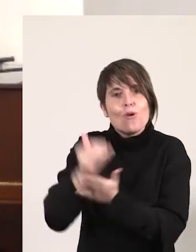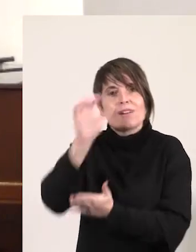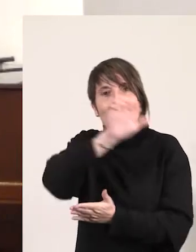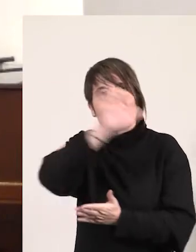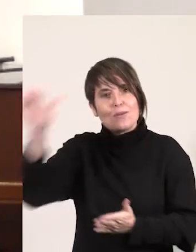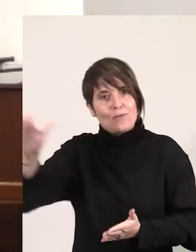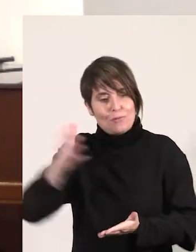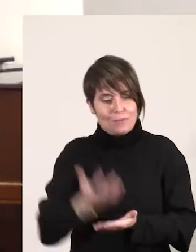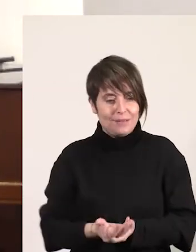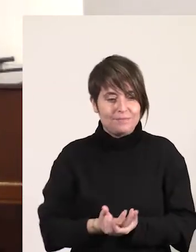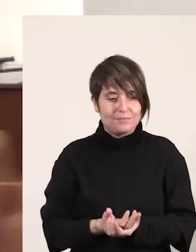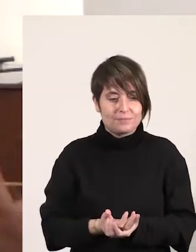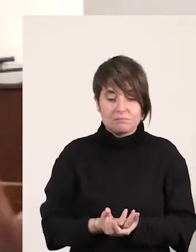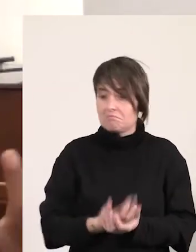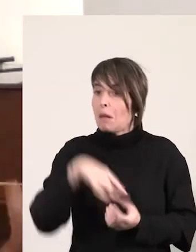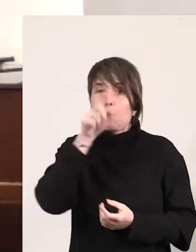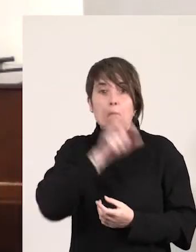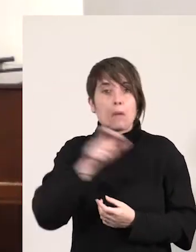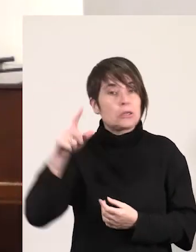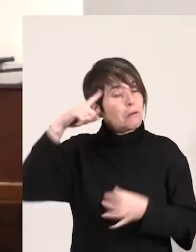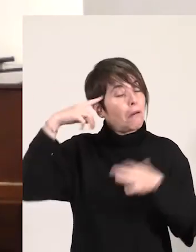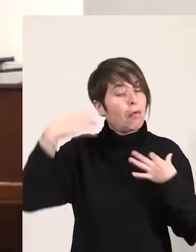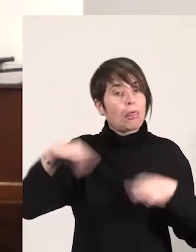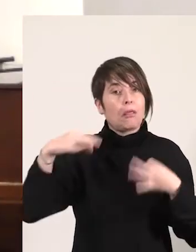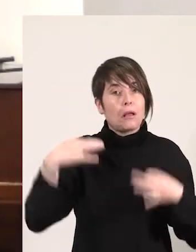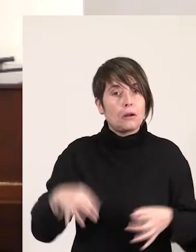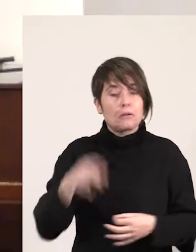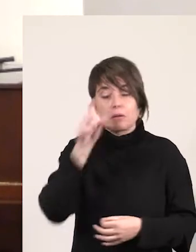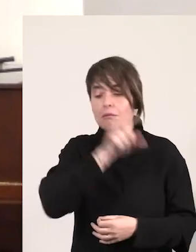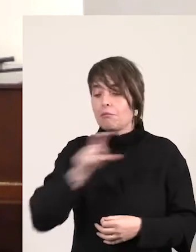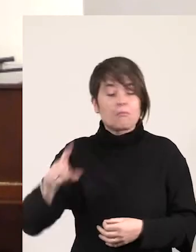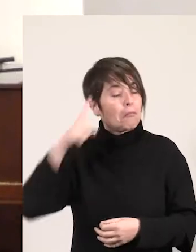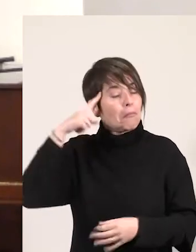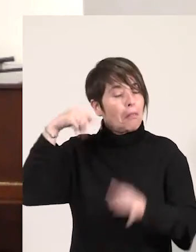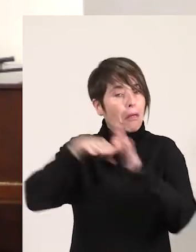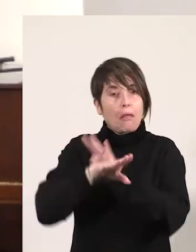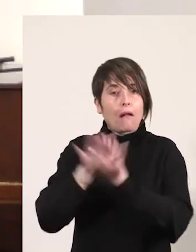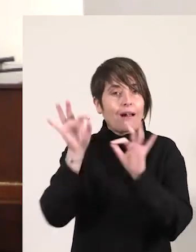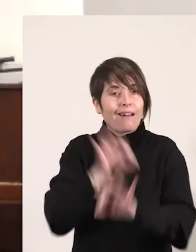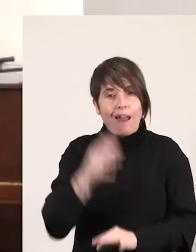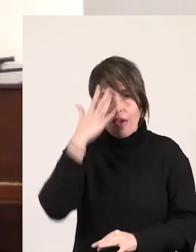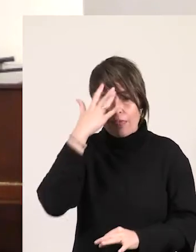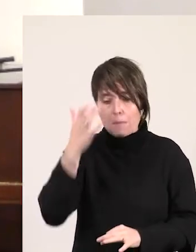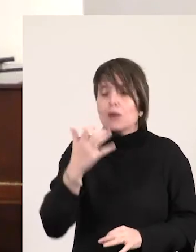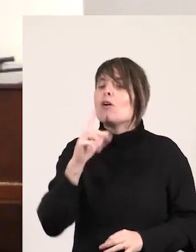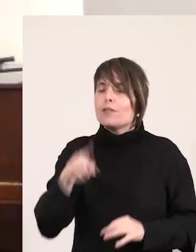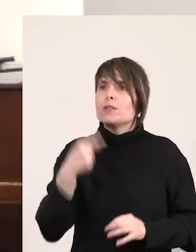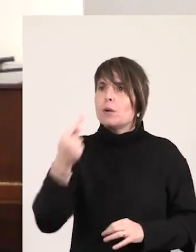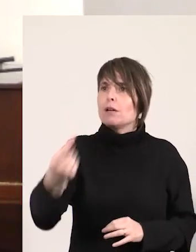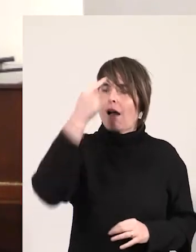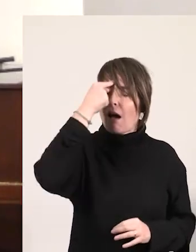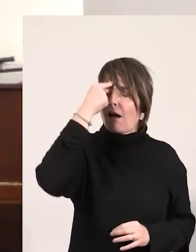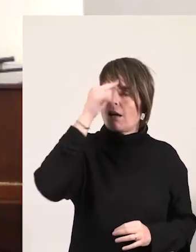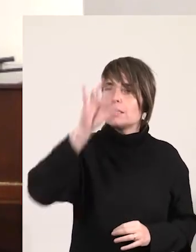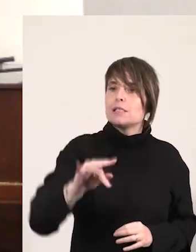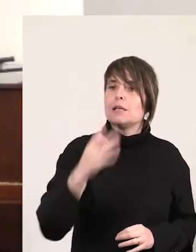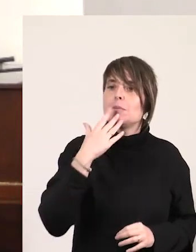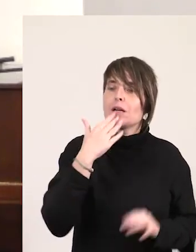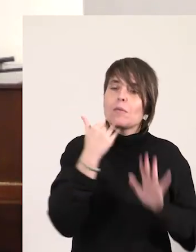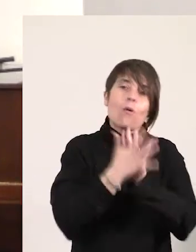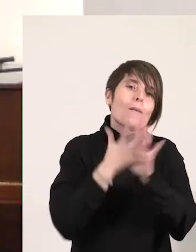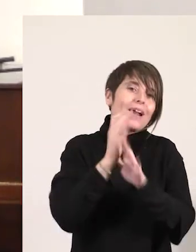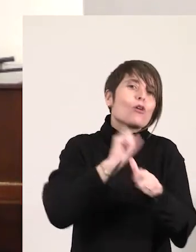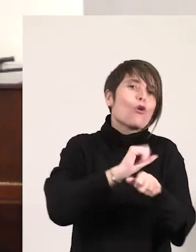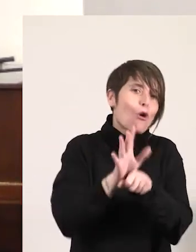pudiéramos alimentarnos de esa huerta de Europa, ¿no? Muy pocas personas se acordaron de esa gente, pero sí que se han acordado para